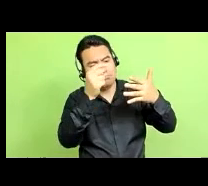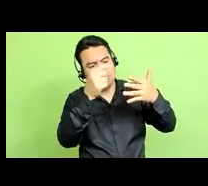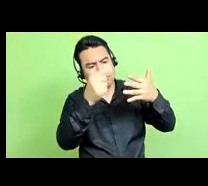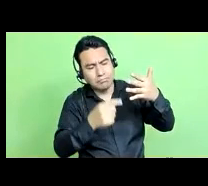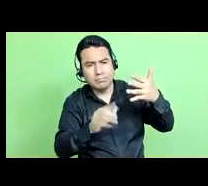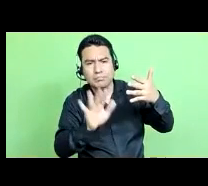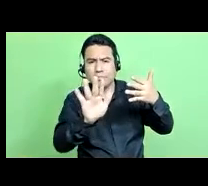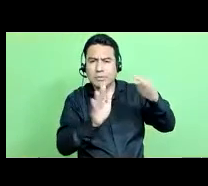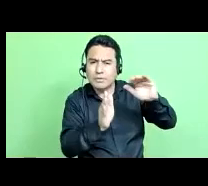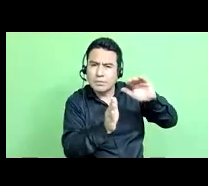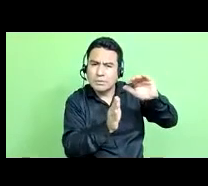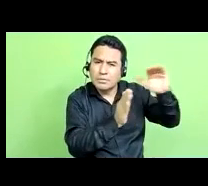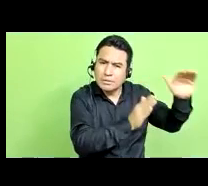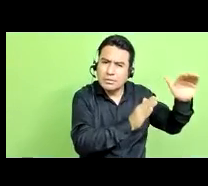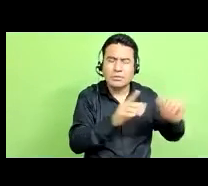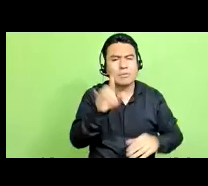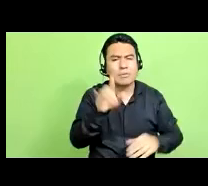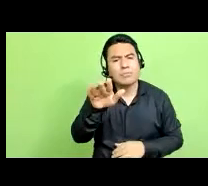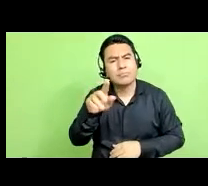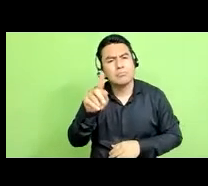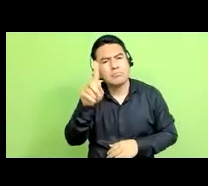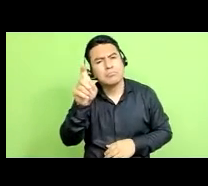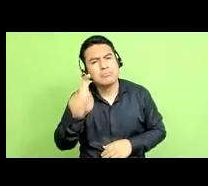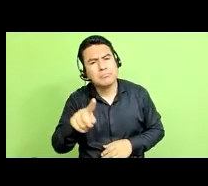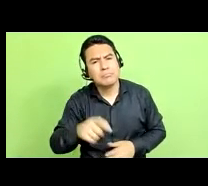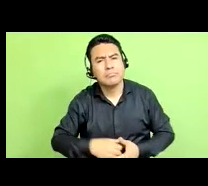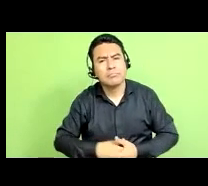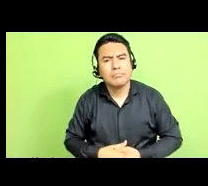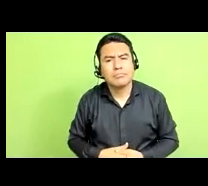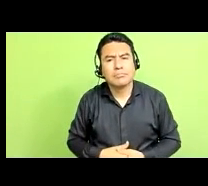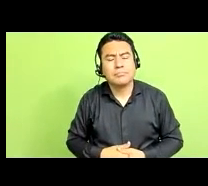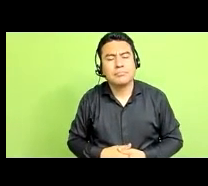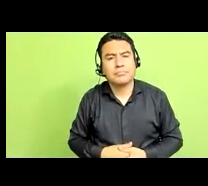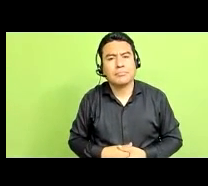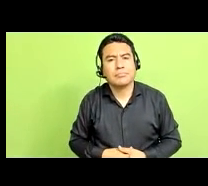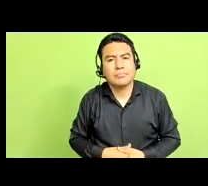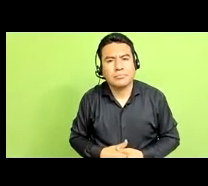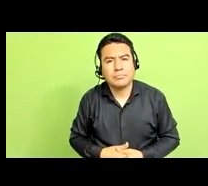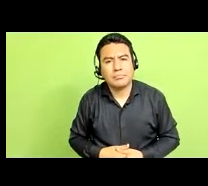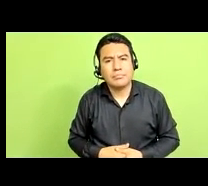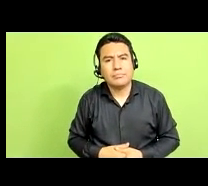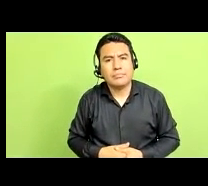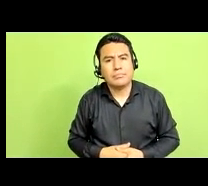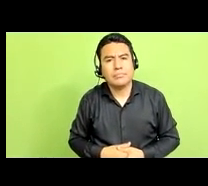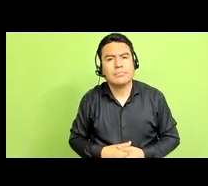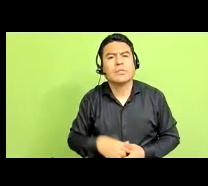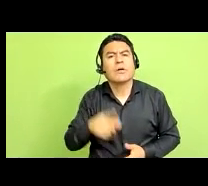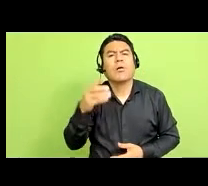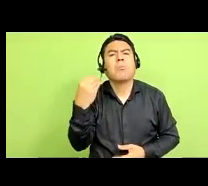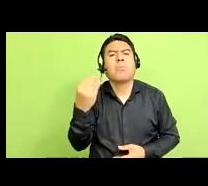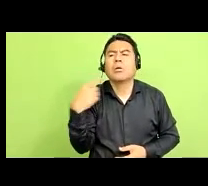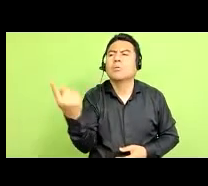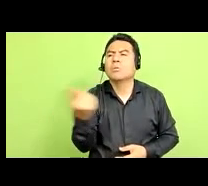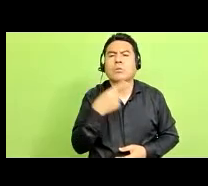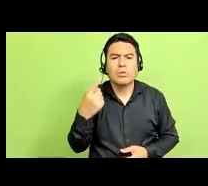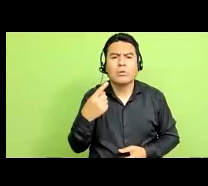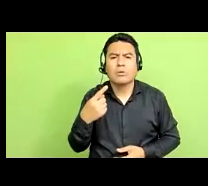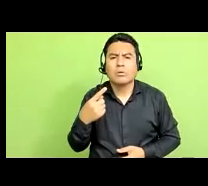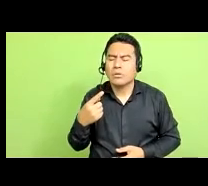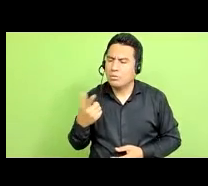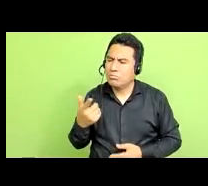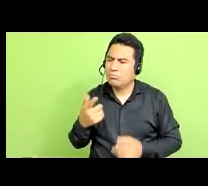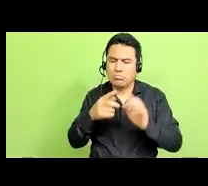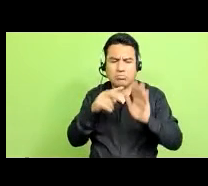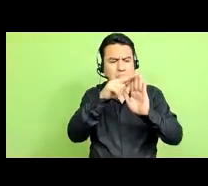tema es porque nos tiene que costar a nosotros mismos del